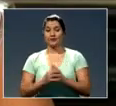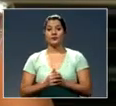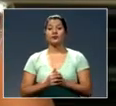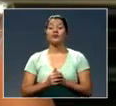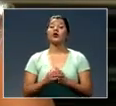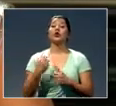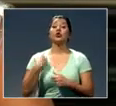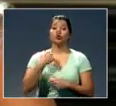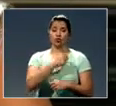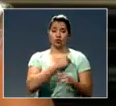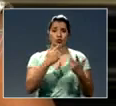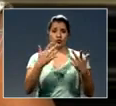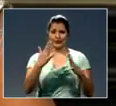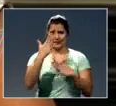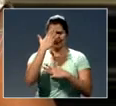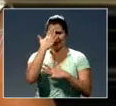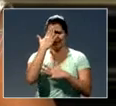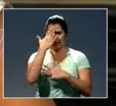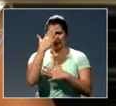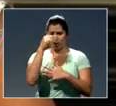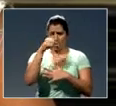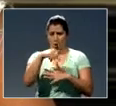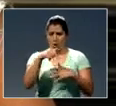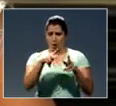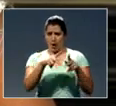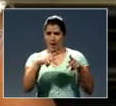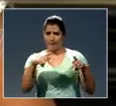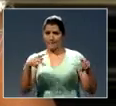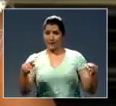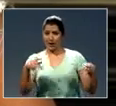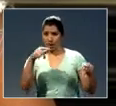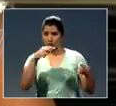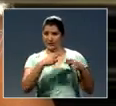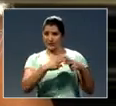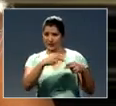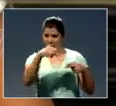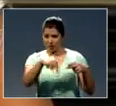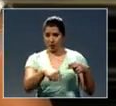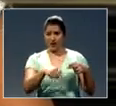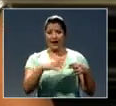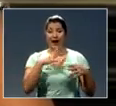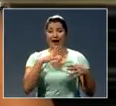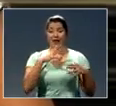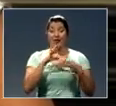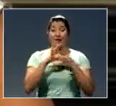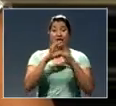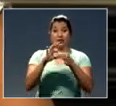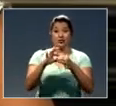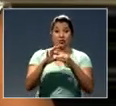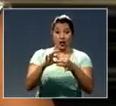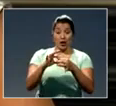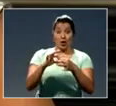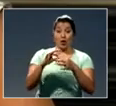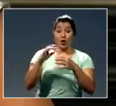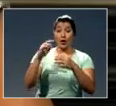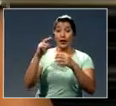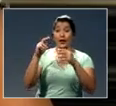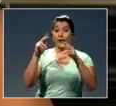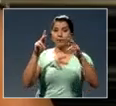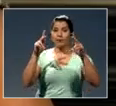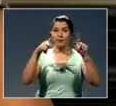porque sabemos, incluso el periódico hoy habla sobre las bancas externas que están viniendo y que manejan estos